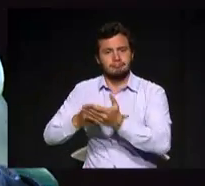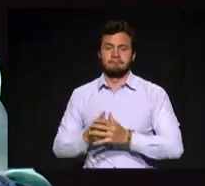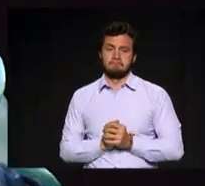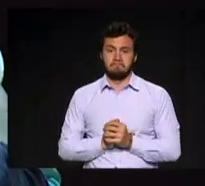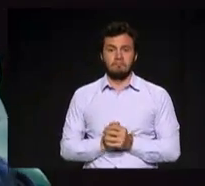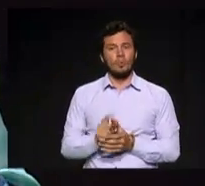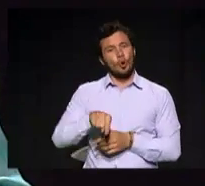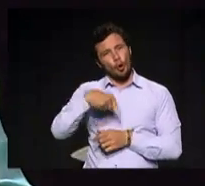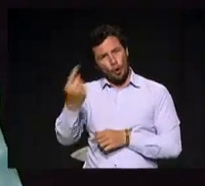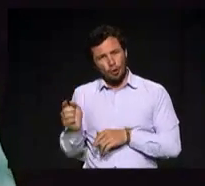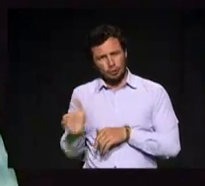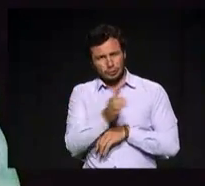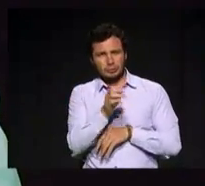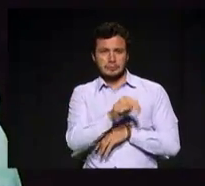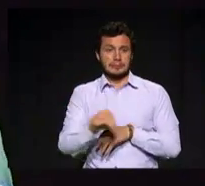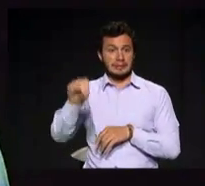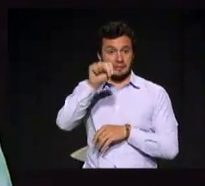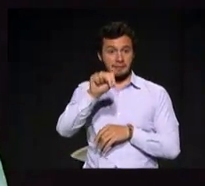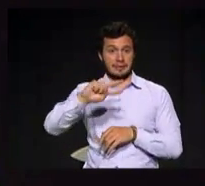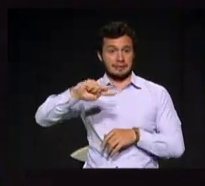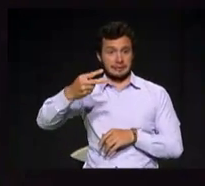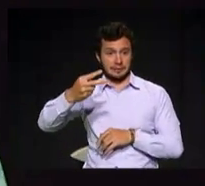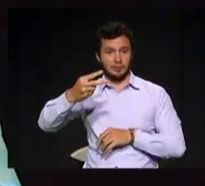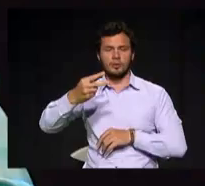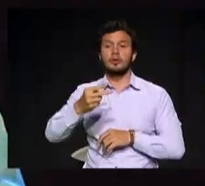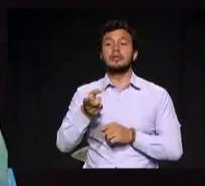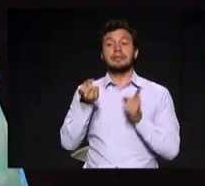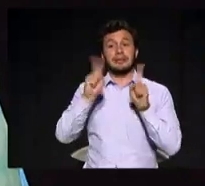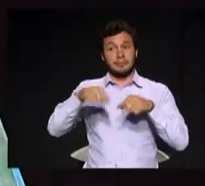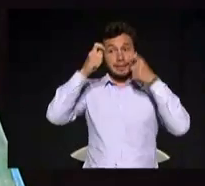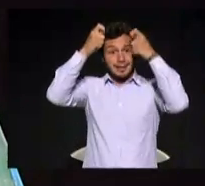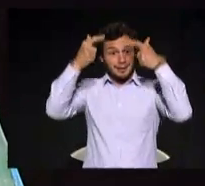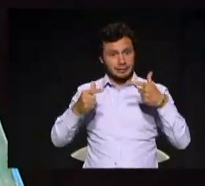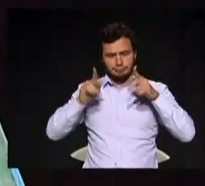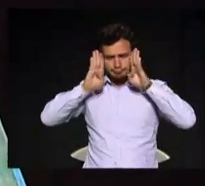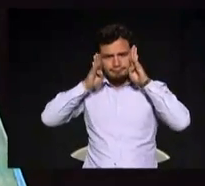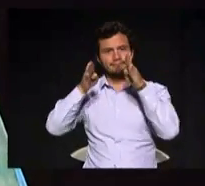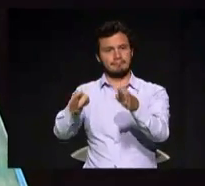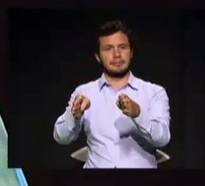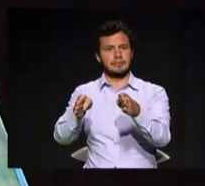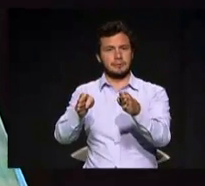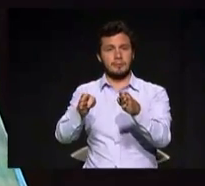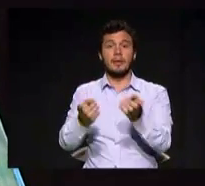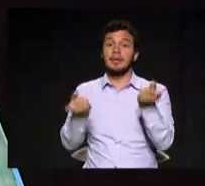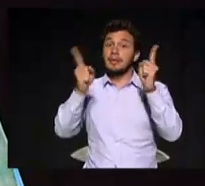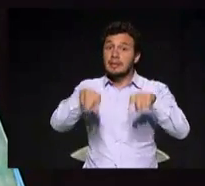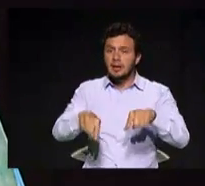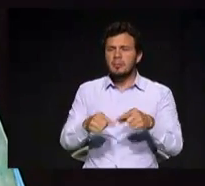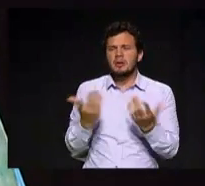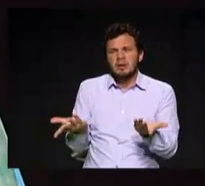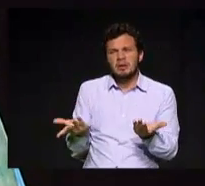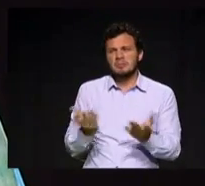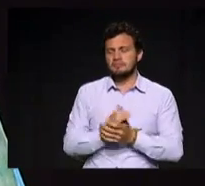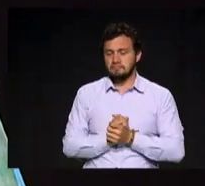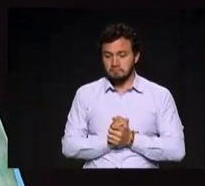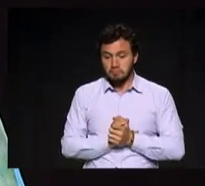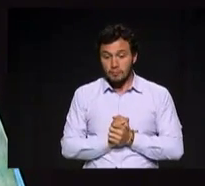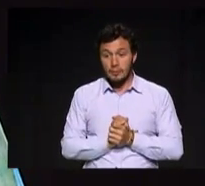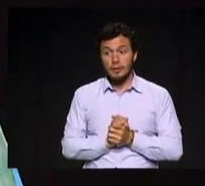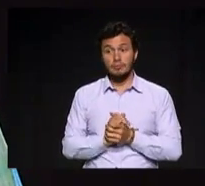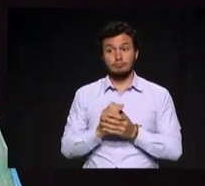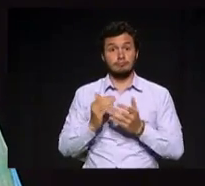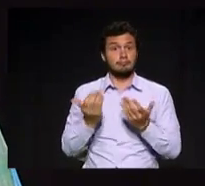allá también la presencia del estado hay que llevar la escuela para fortalecer las